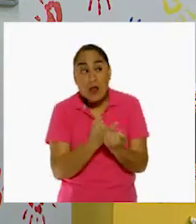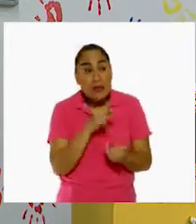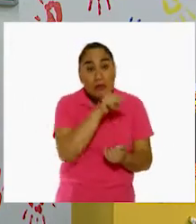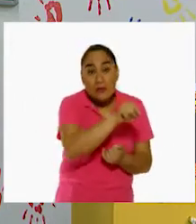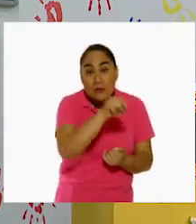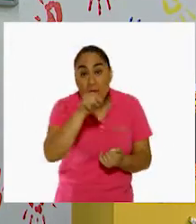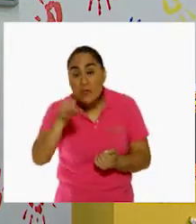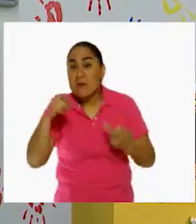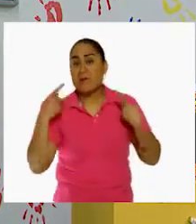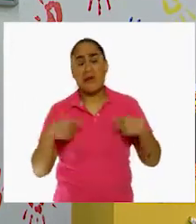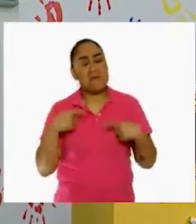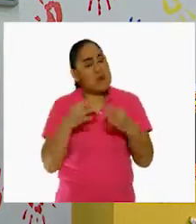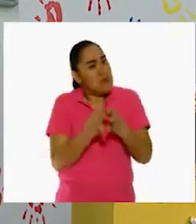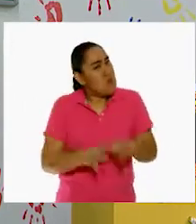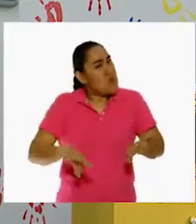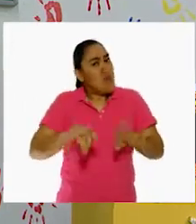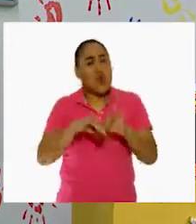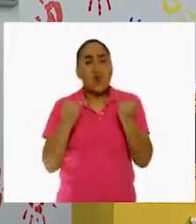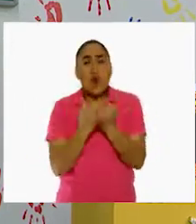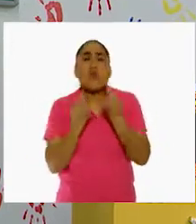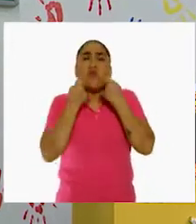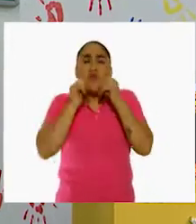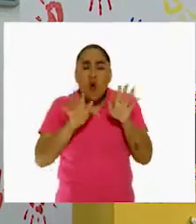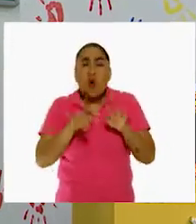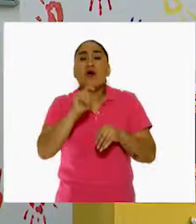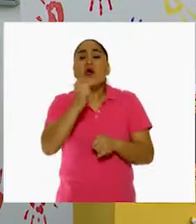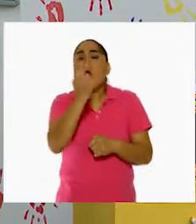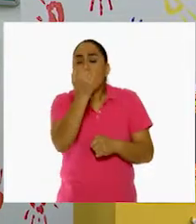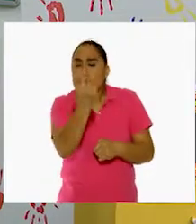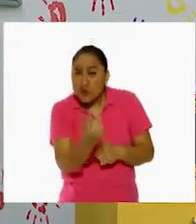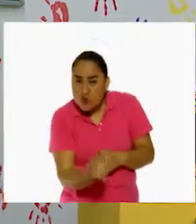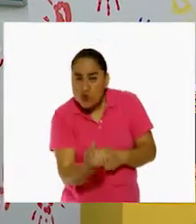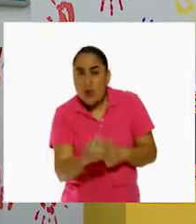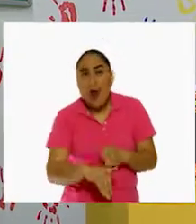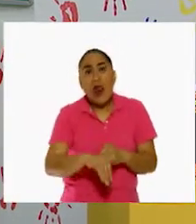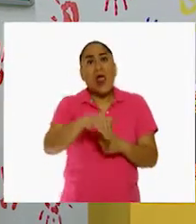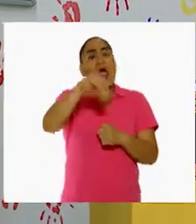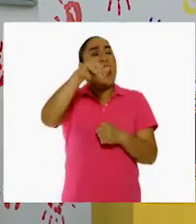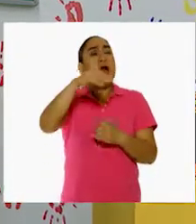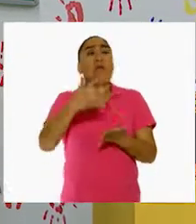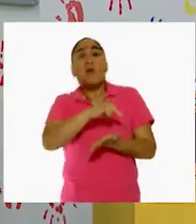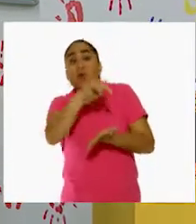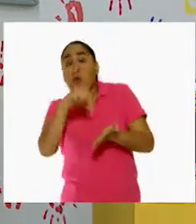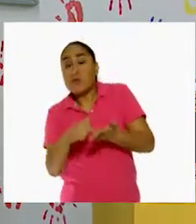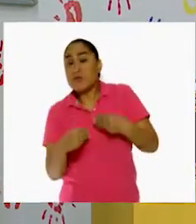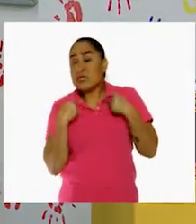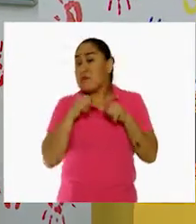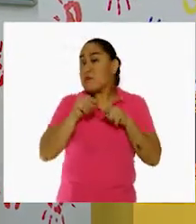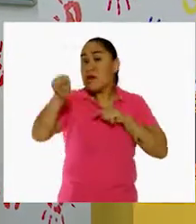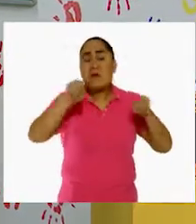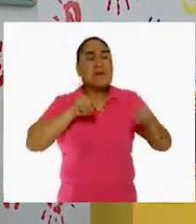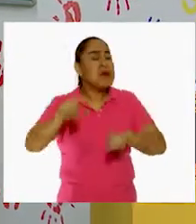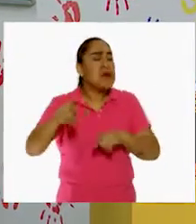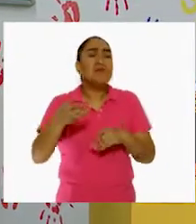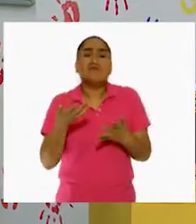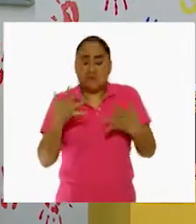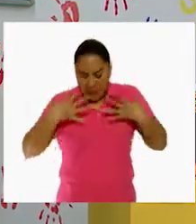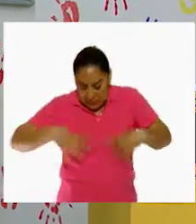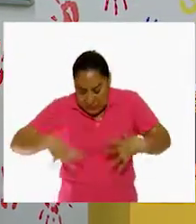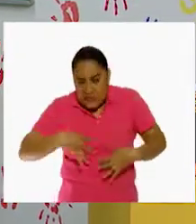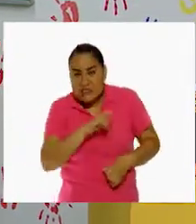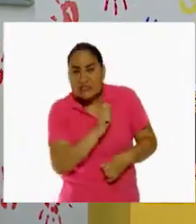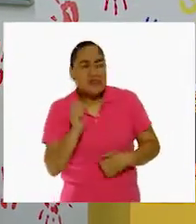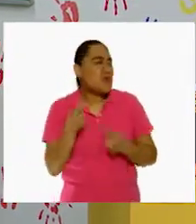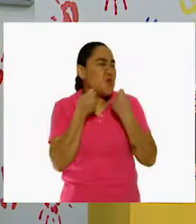grande. No importa si somos de tamaño pequeño o tamaño grande, si vivimos en un lugar o en otro, cómo vestimos, nada de eso